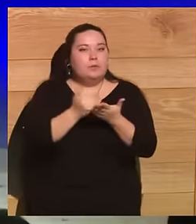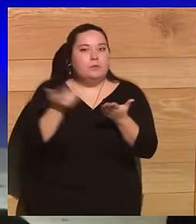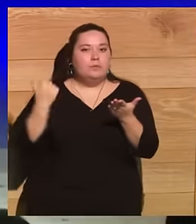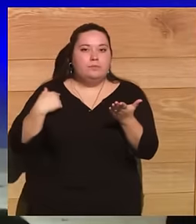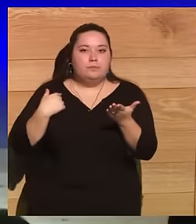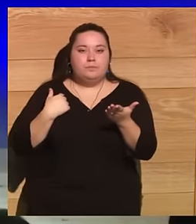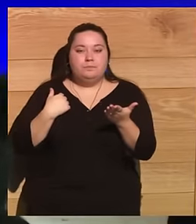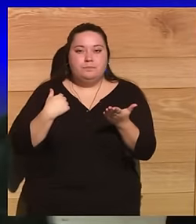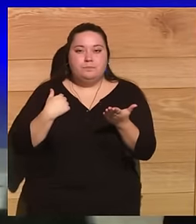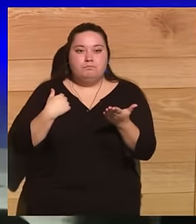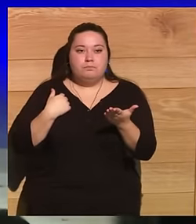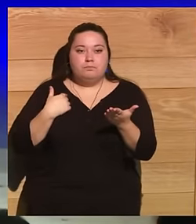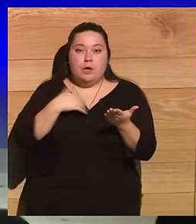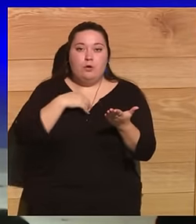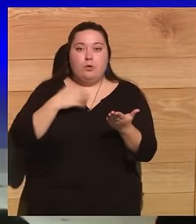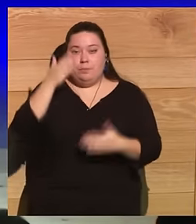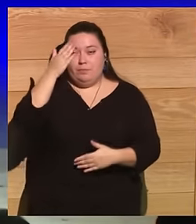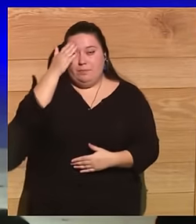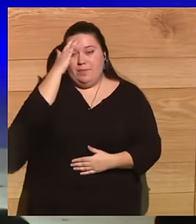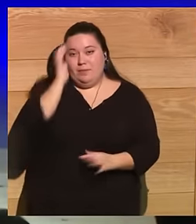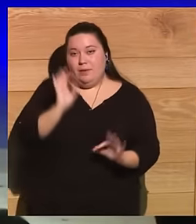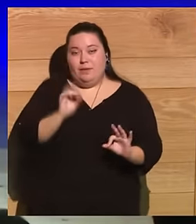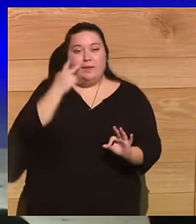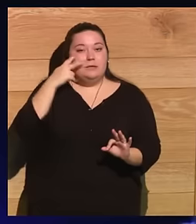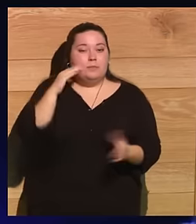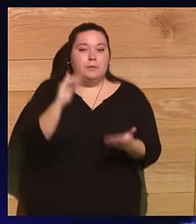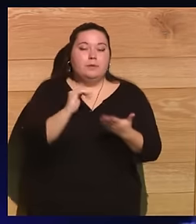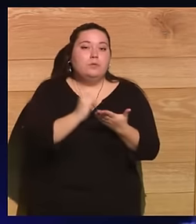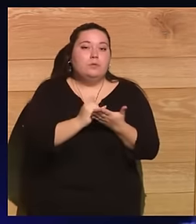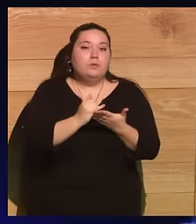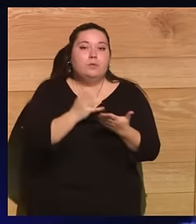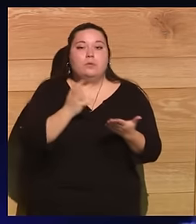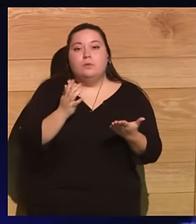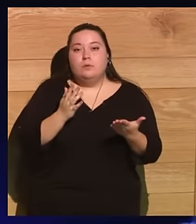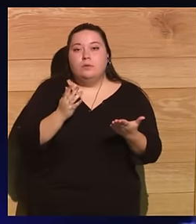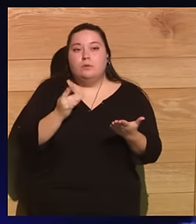bueno, yo no era el rol principal del experimento, era como